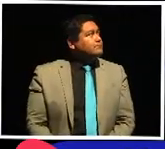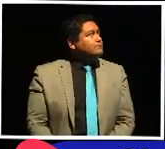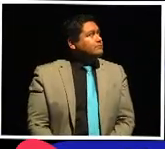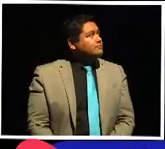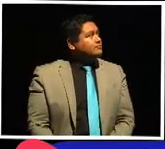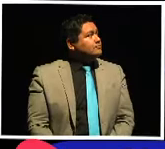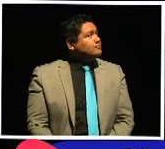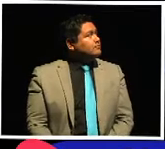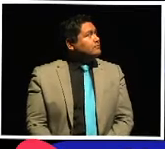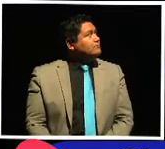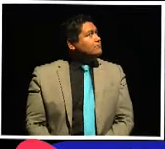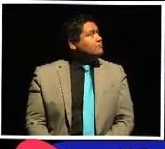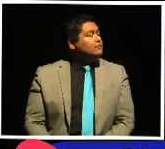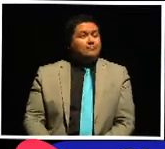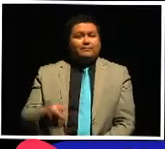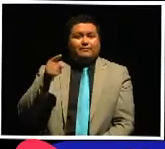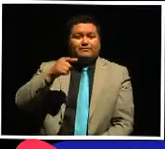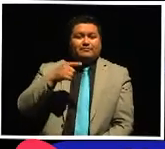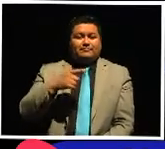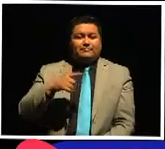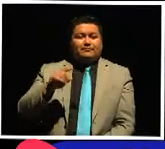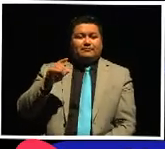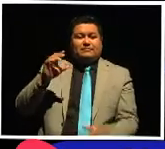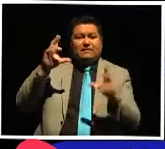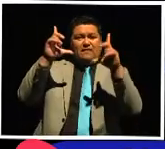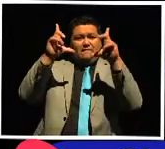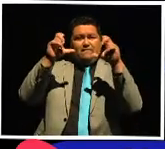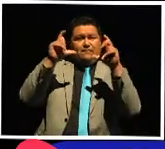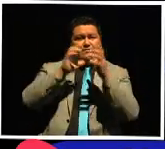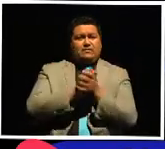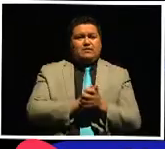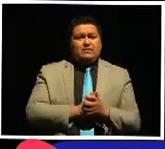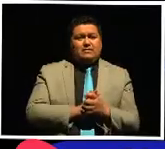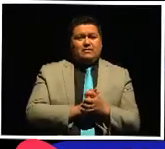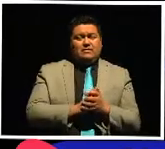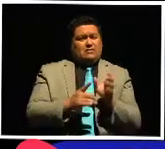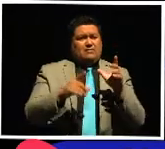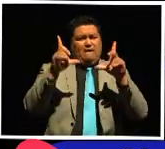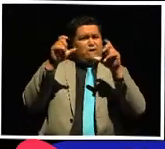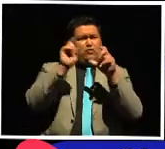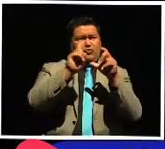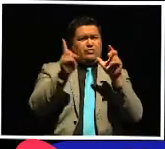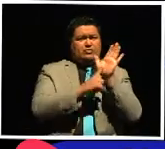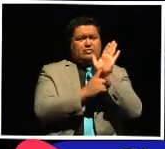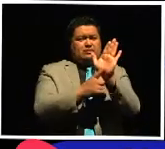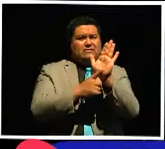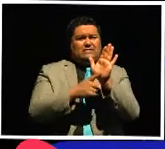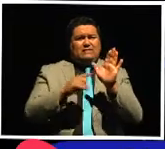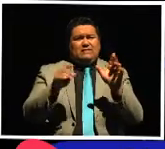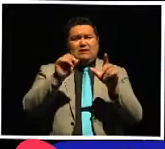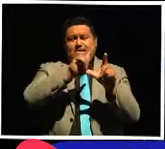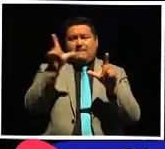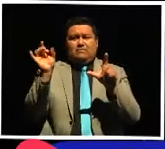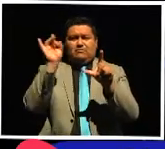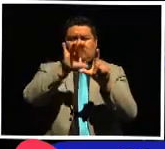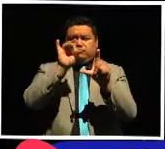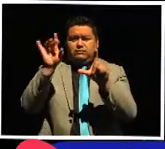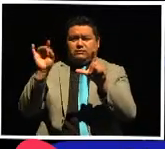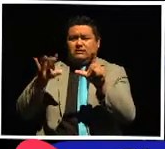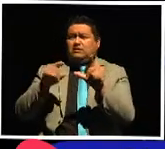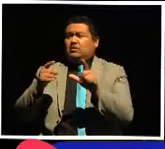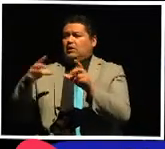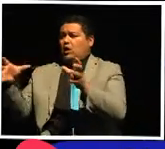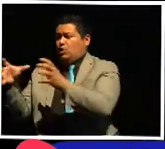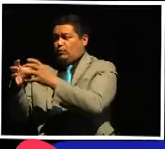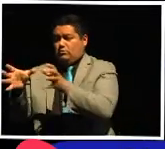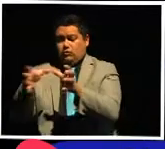es importante también, no hicimos una foto, es una reconstrucción de imagen y uno no puede creer una persona. Entonces hicimos varios